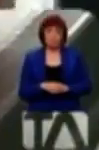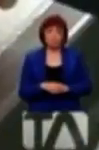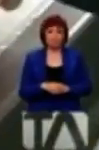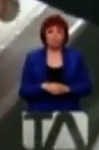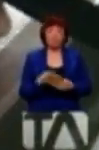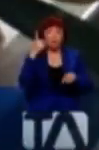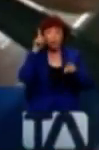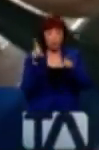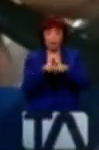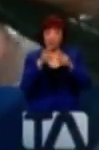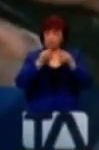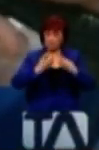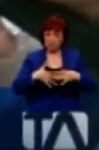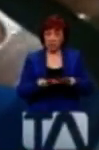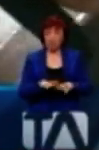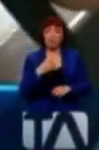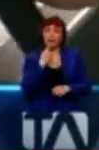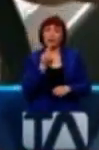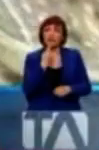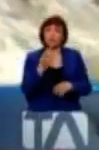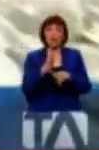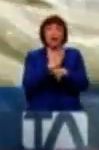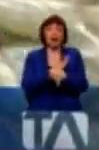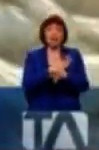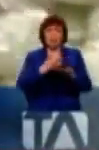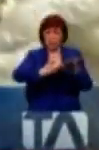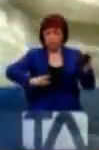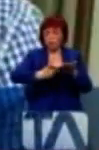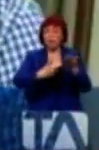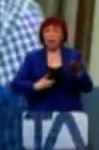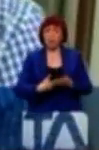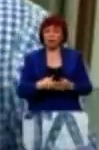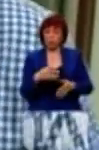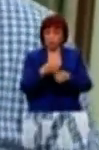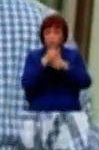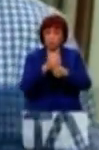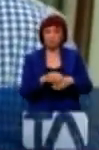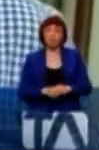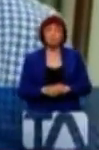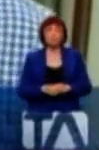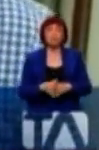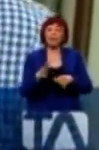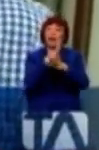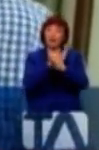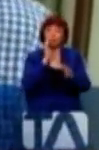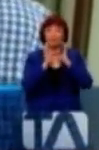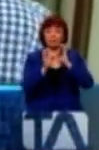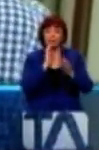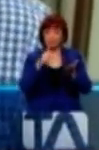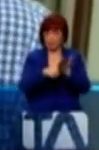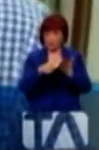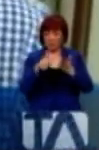el acuerdo que incluso se estableció delinear un documento más duradero. Hemos conversado con el ministro de la posibilidad de generar